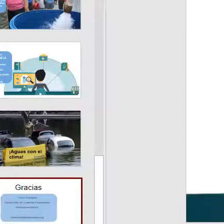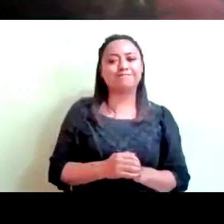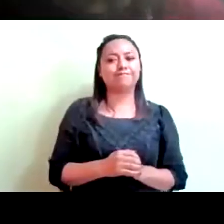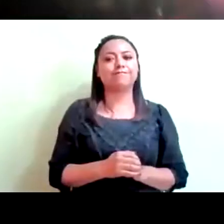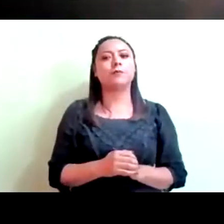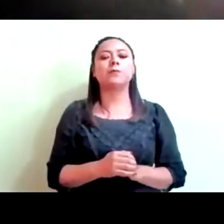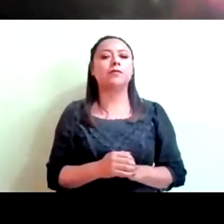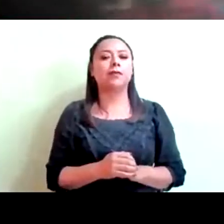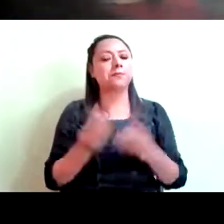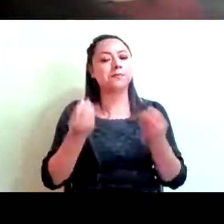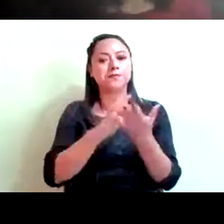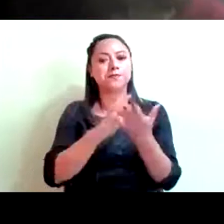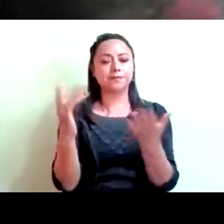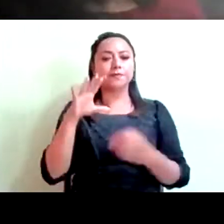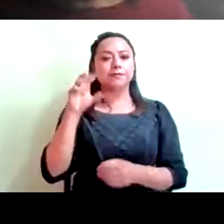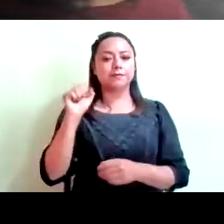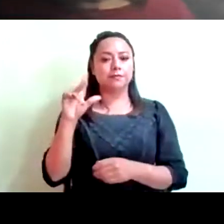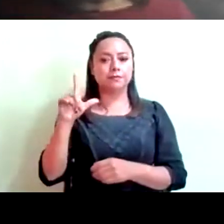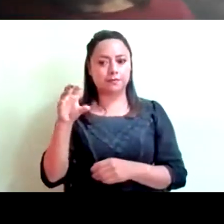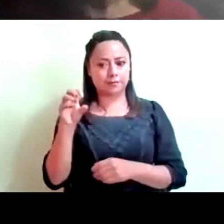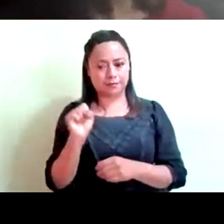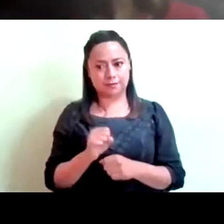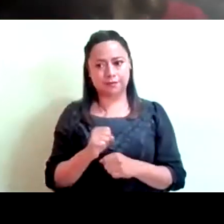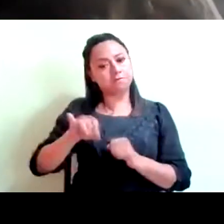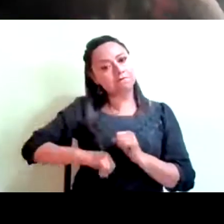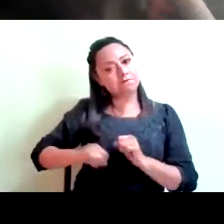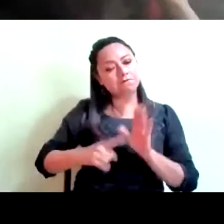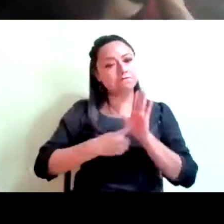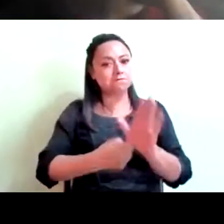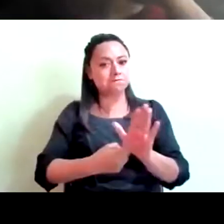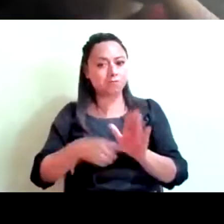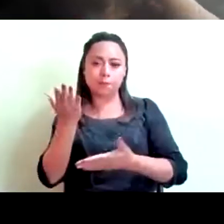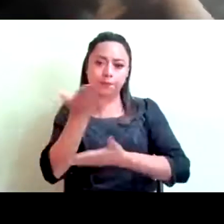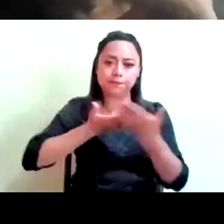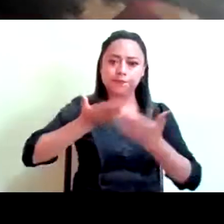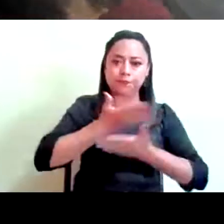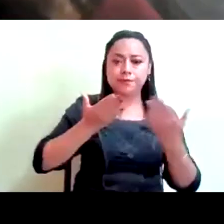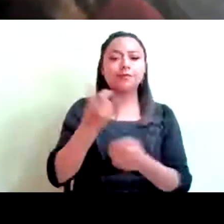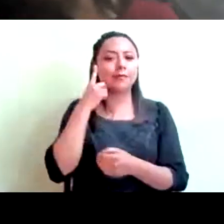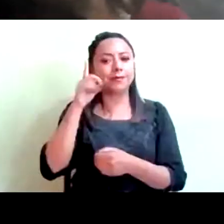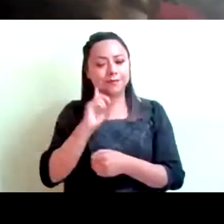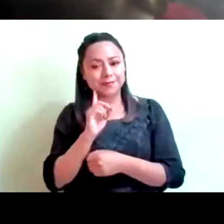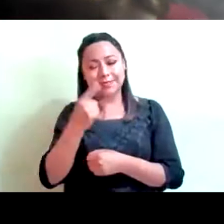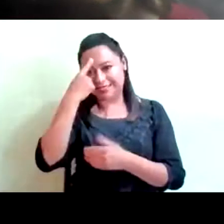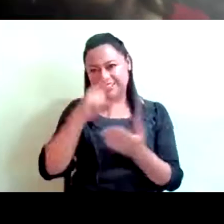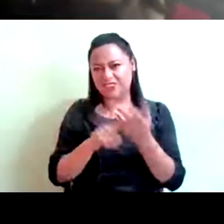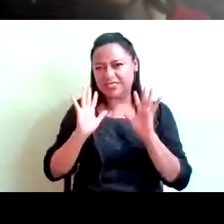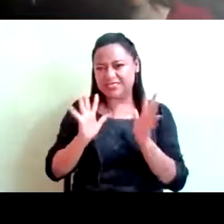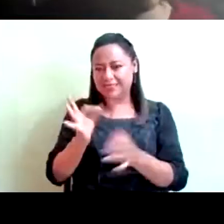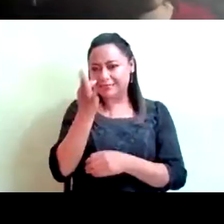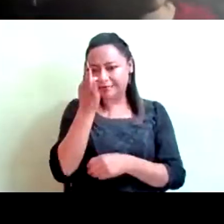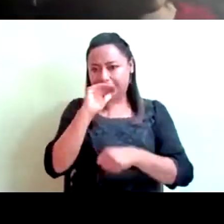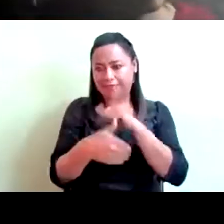tan interesante presentación y los planteamientos que nos compartes a todos. Diputada, creo que estamos cerca del tiempo, así que sin más cedería